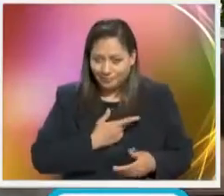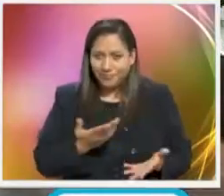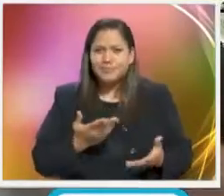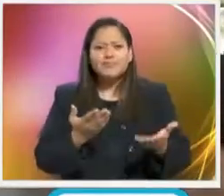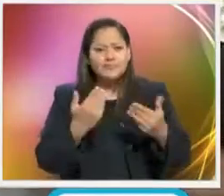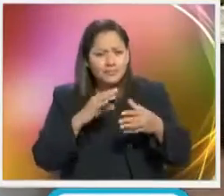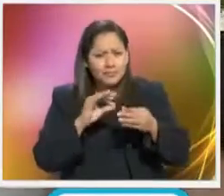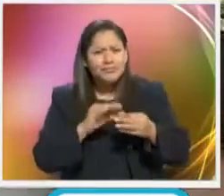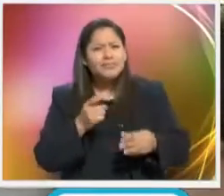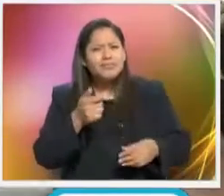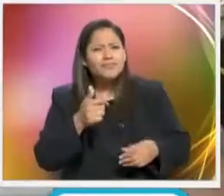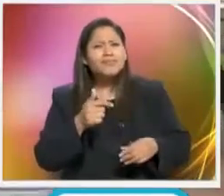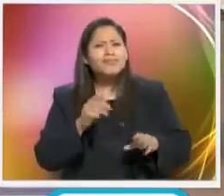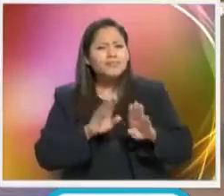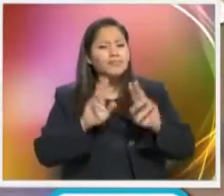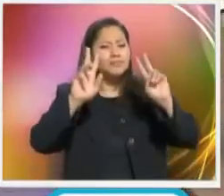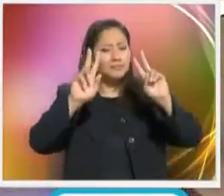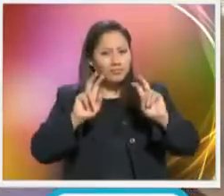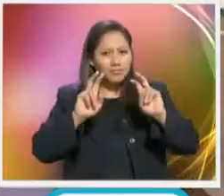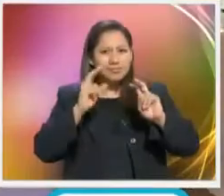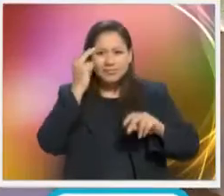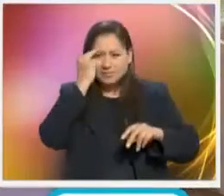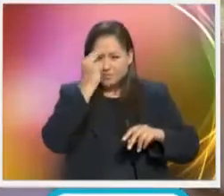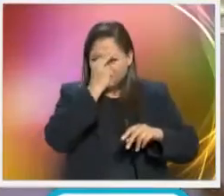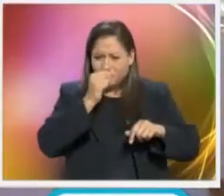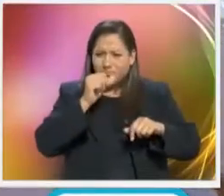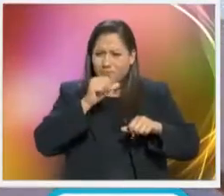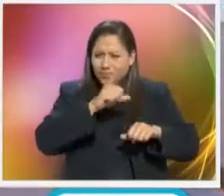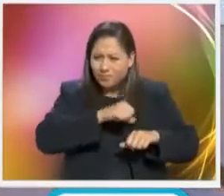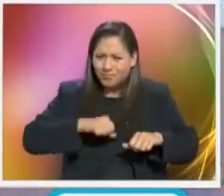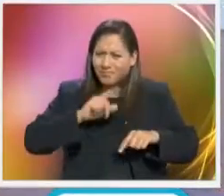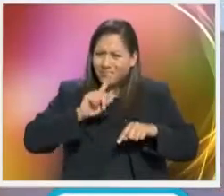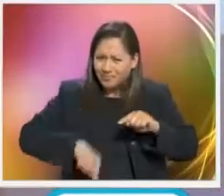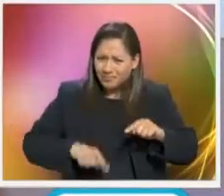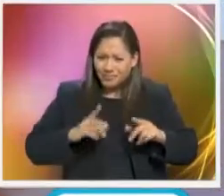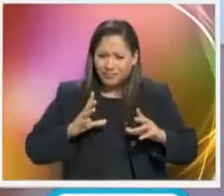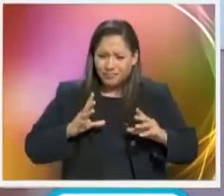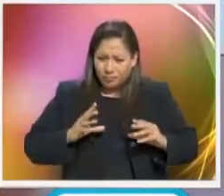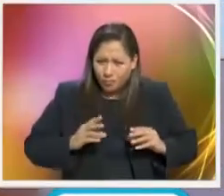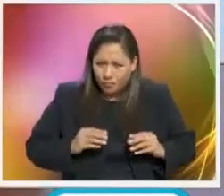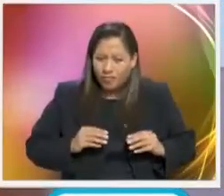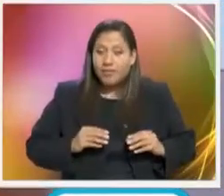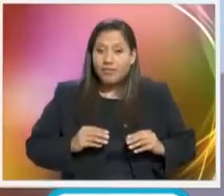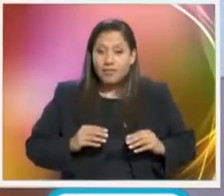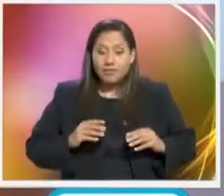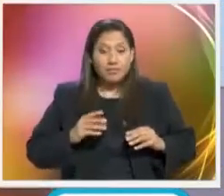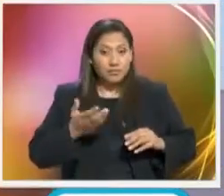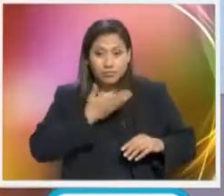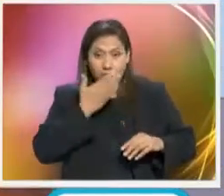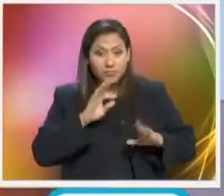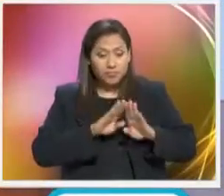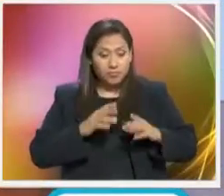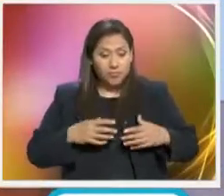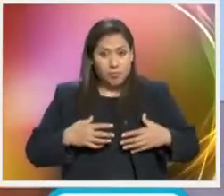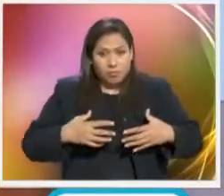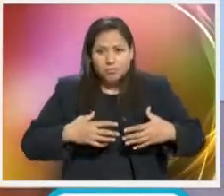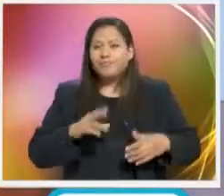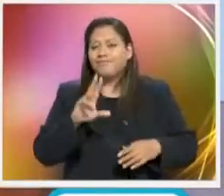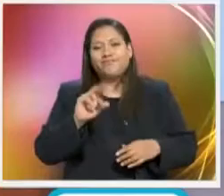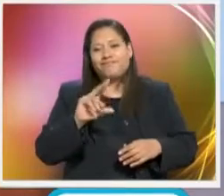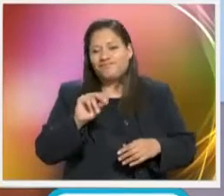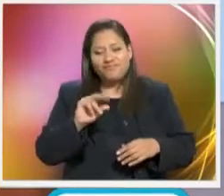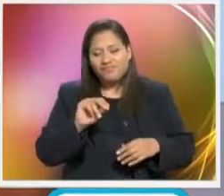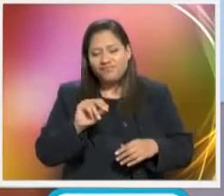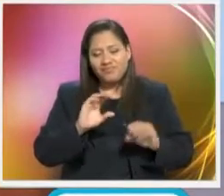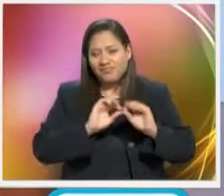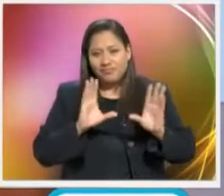gusto. Cuéntanos un poco de este tema de la reducción mamaria, porque ¿es tan común como el aumento? No, definitivamente no.